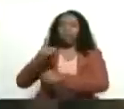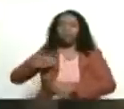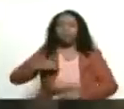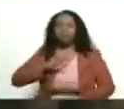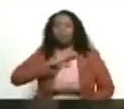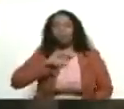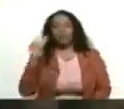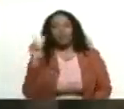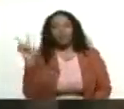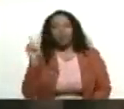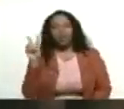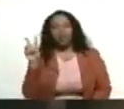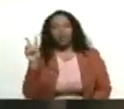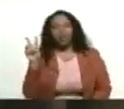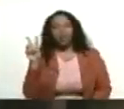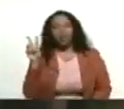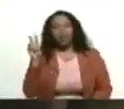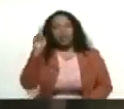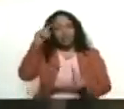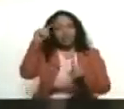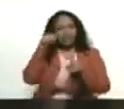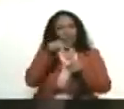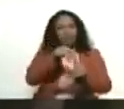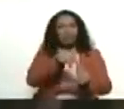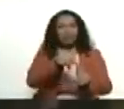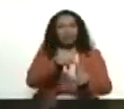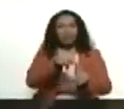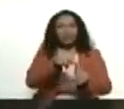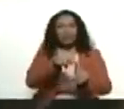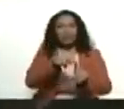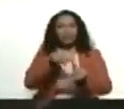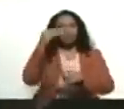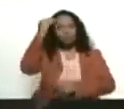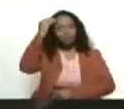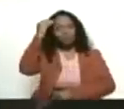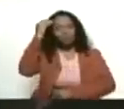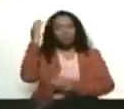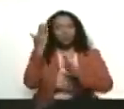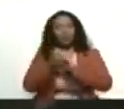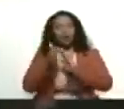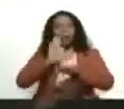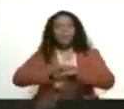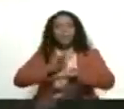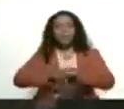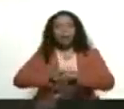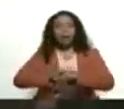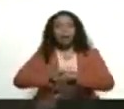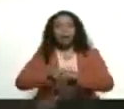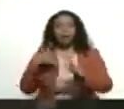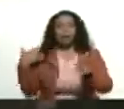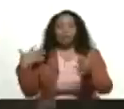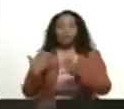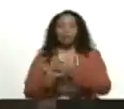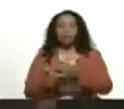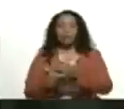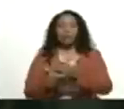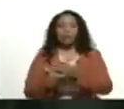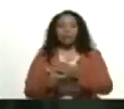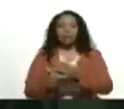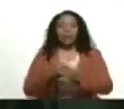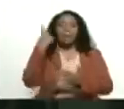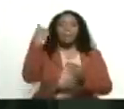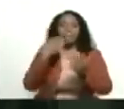y enseñarse de tal manera, y reflexionaba sobre lo que ocurrió, sobre lo que ha ocurrido durante estos 1097